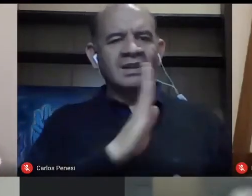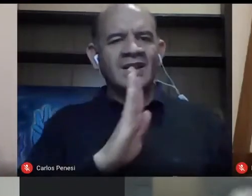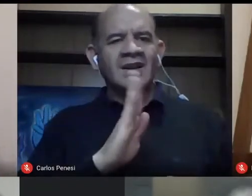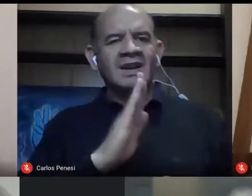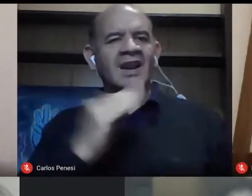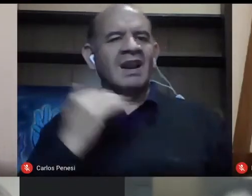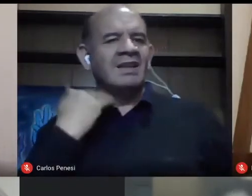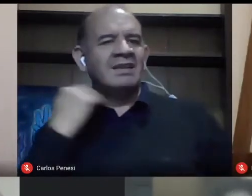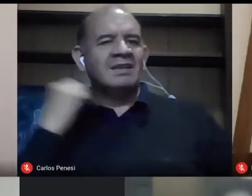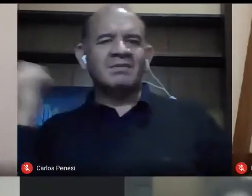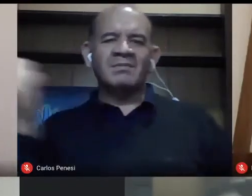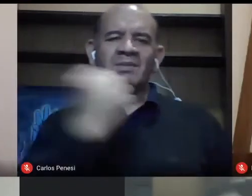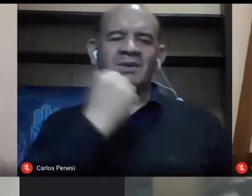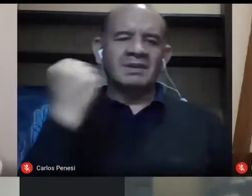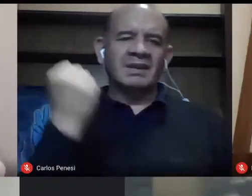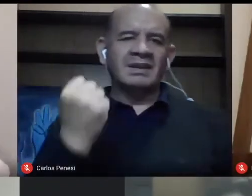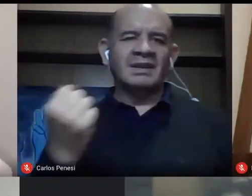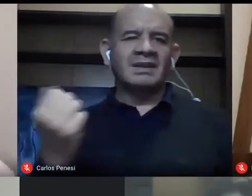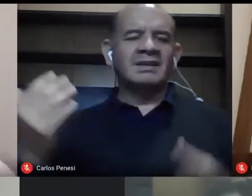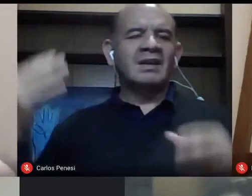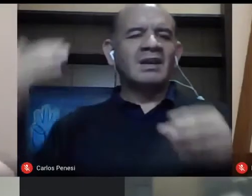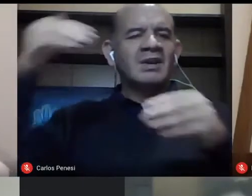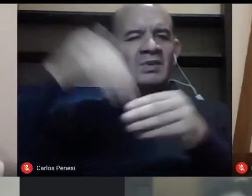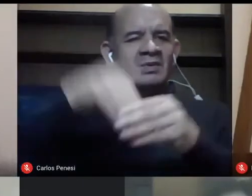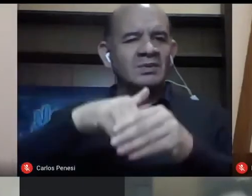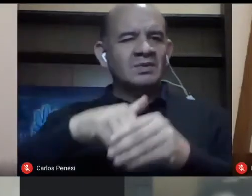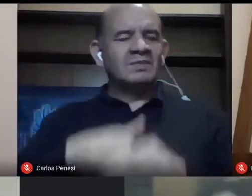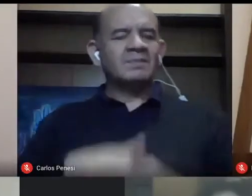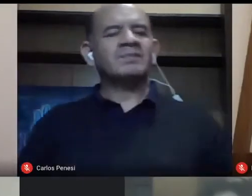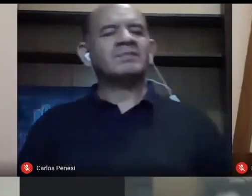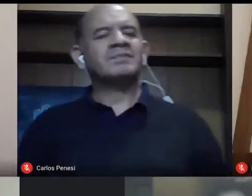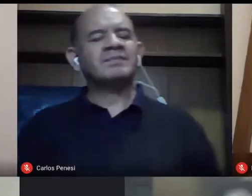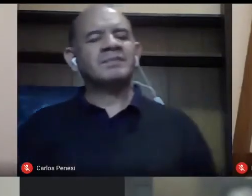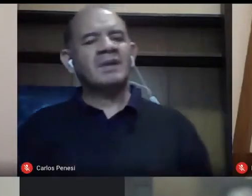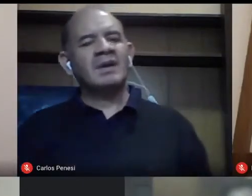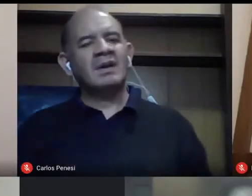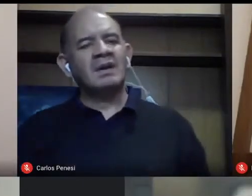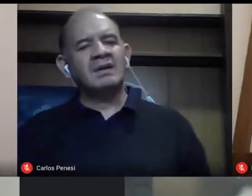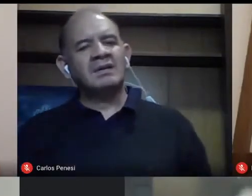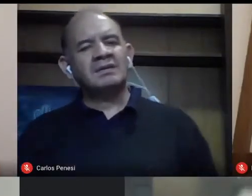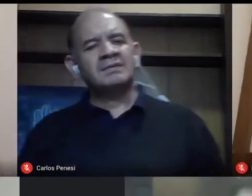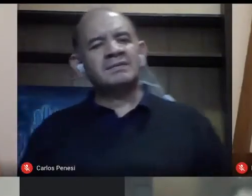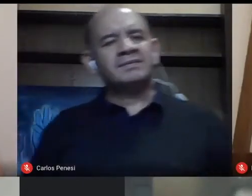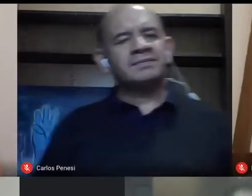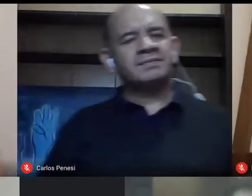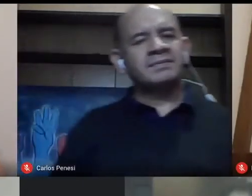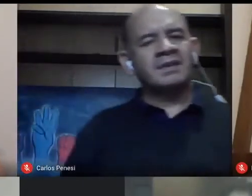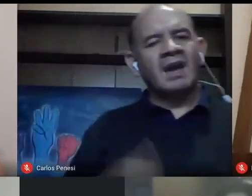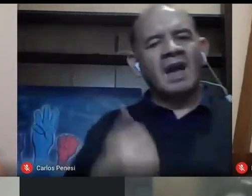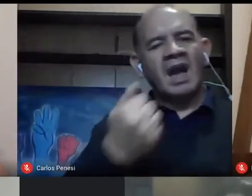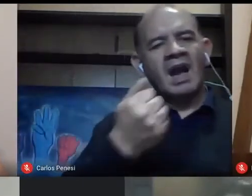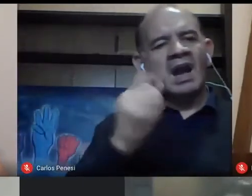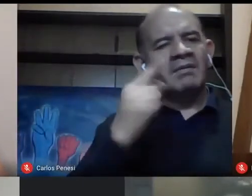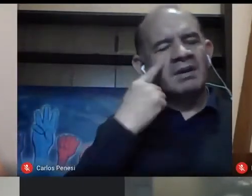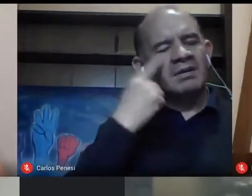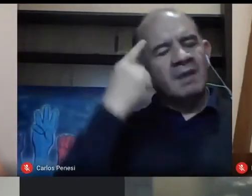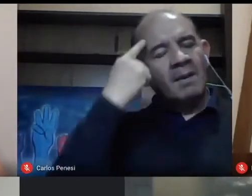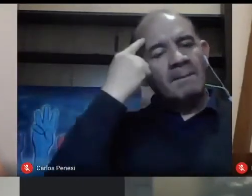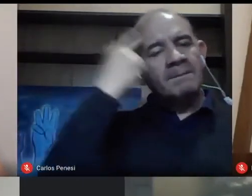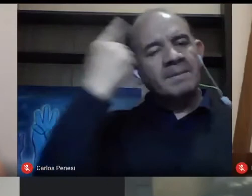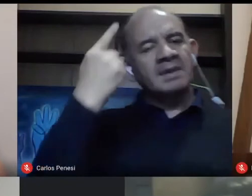turno para cerrar con la respuesta. Ay, qué difícil. Bueno, yo creo que es un